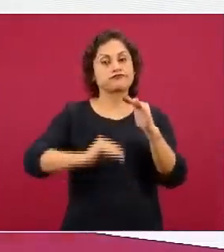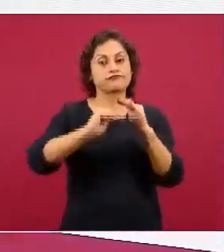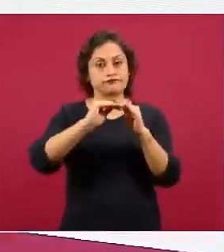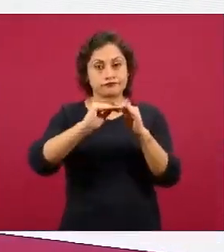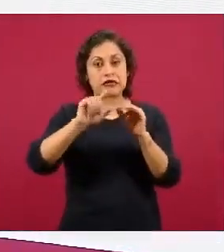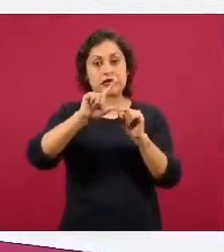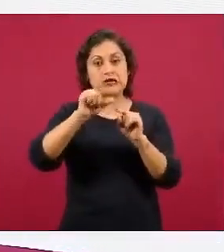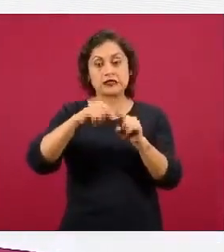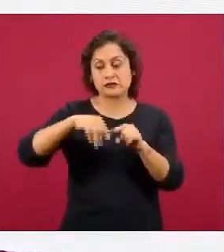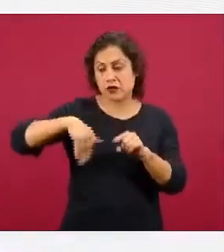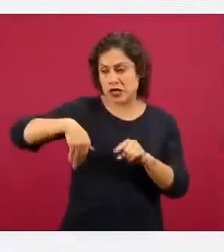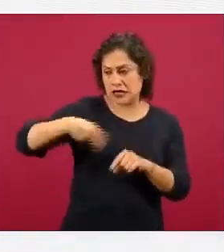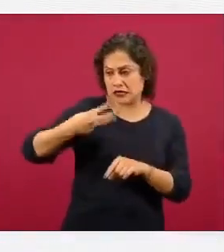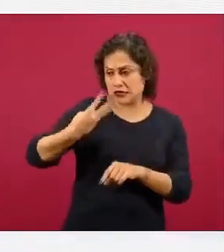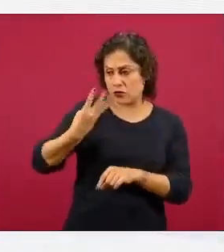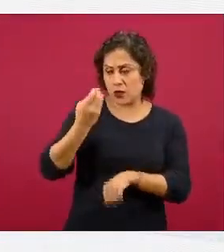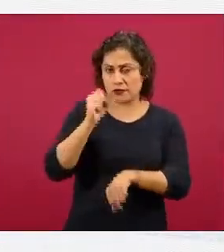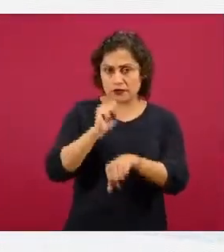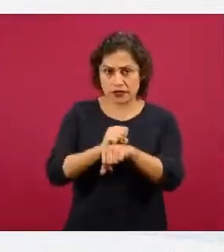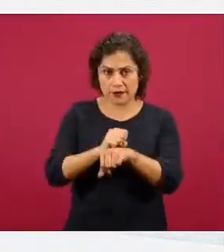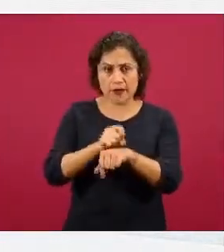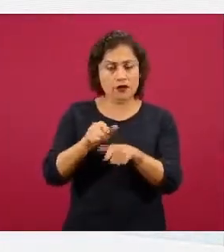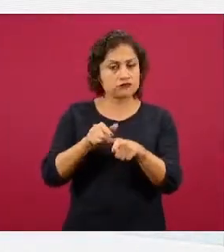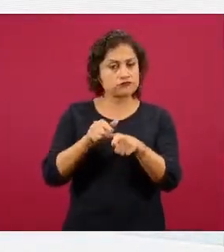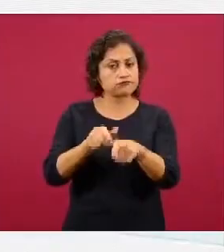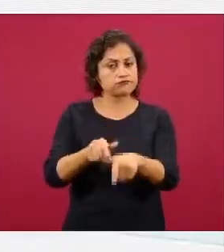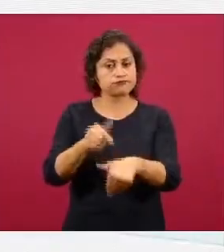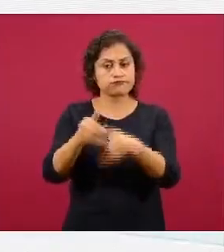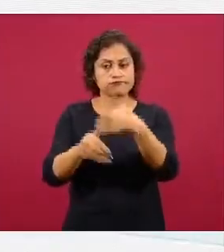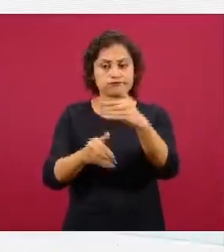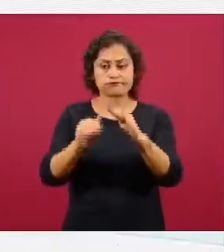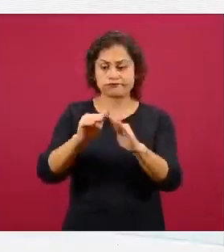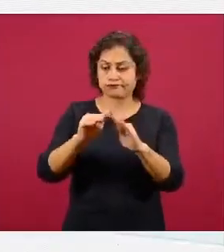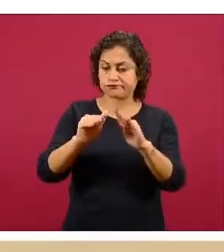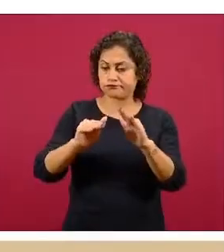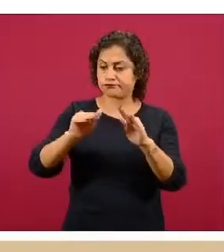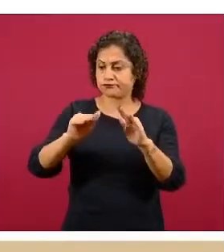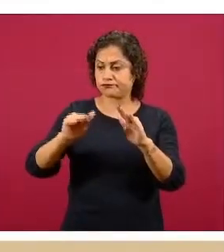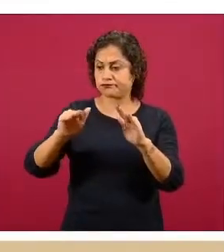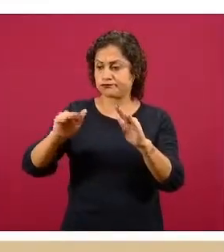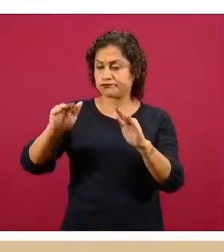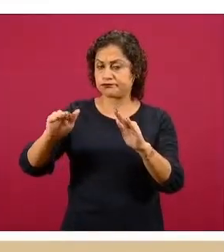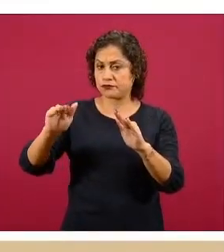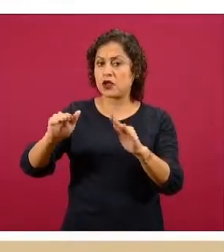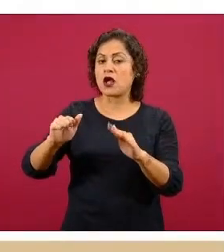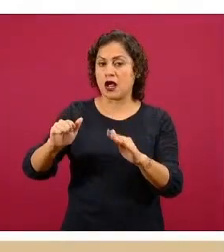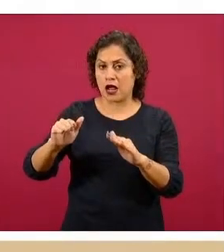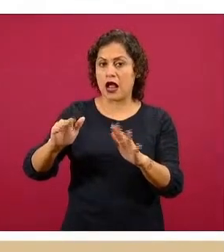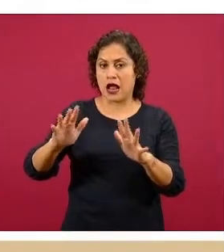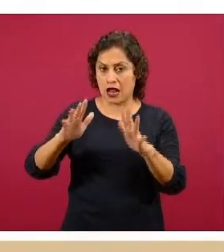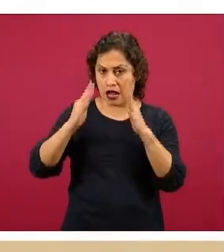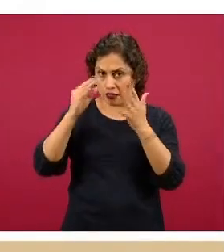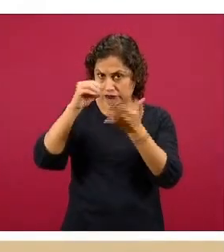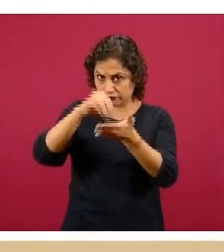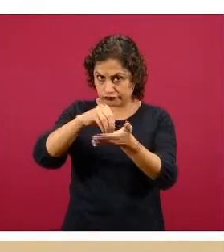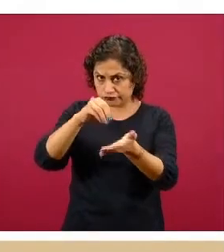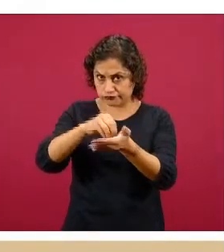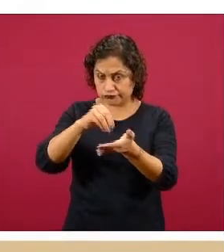últimas semanas, 3-4 semanas, ha estado prácticamente en el mismo nivel, superior todavía de exceso, con un